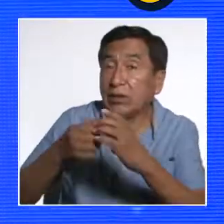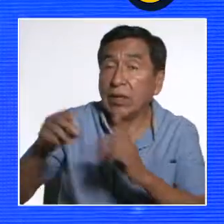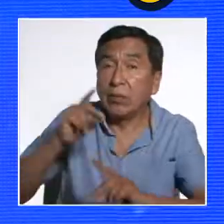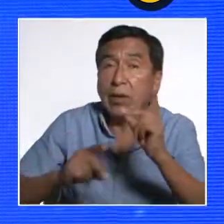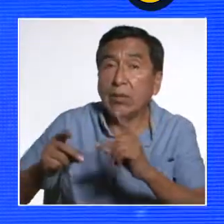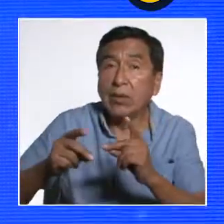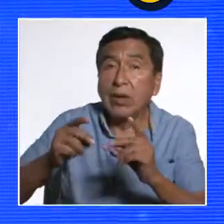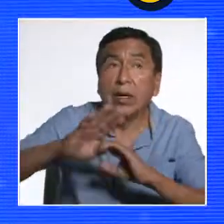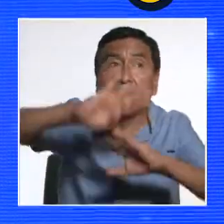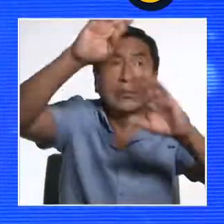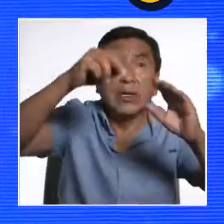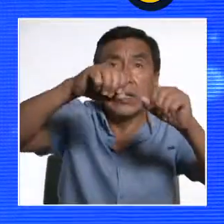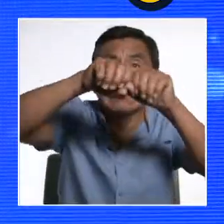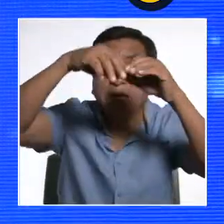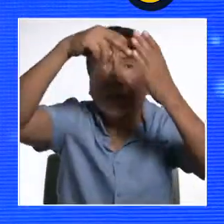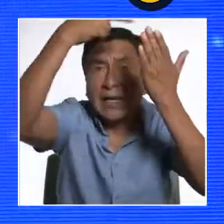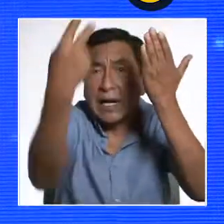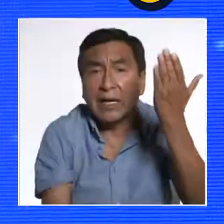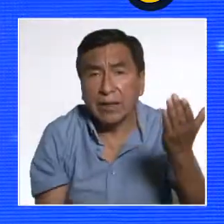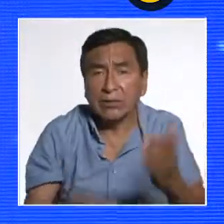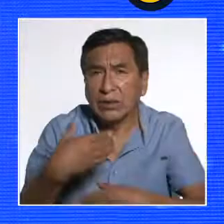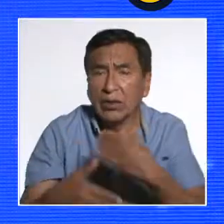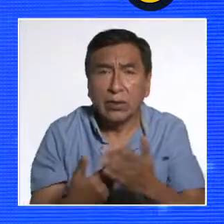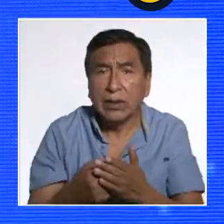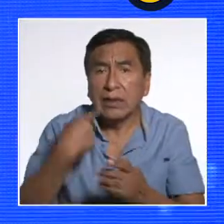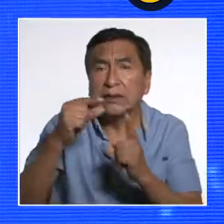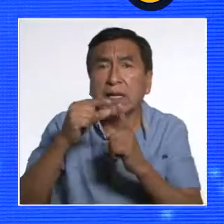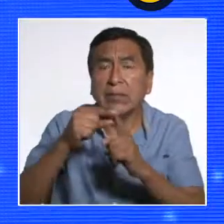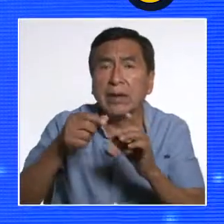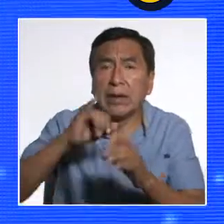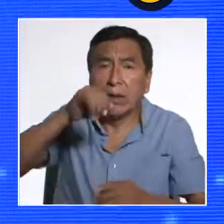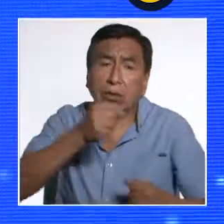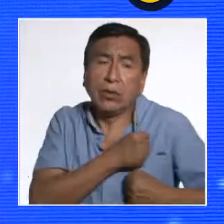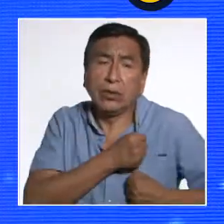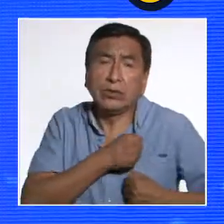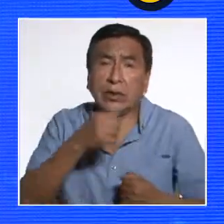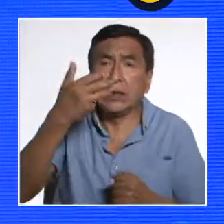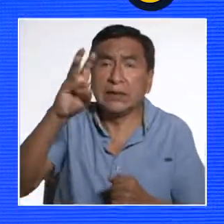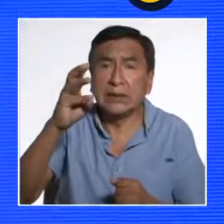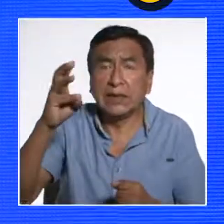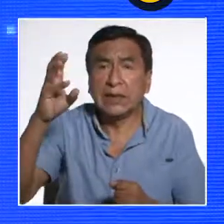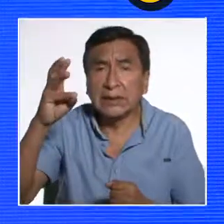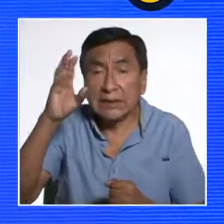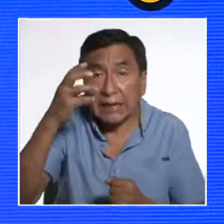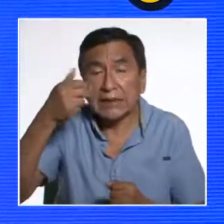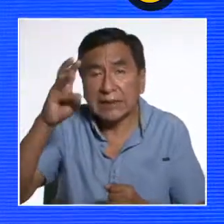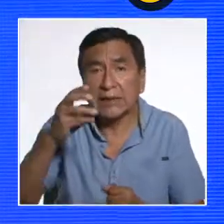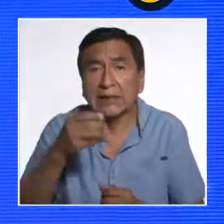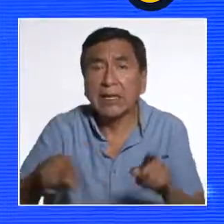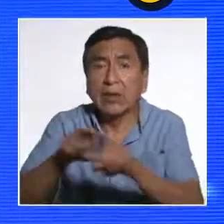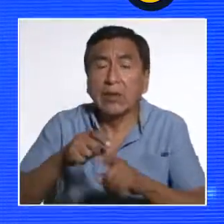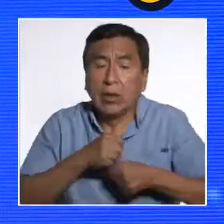las murallas se derrumbaron. Dice la palabra en Josué 6:16: y cuando los sacerdotes tocaron